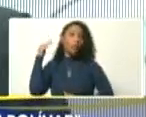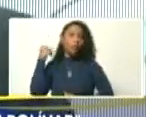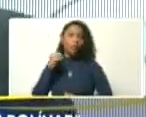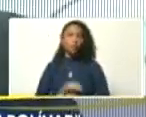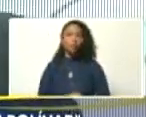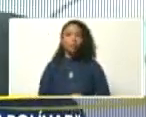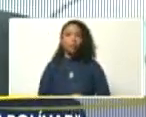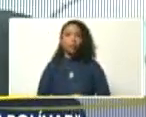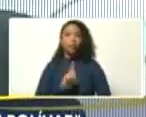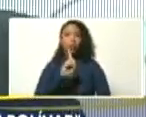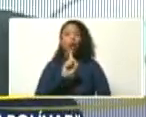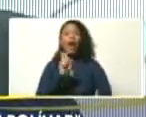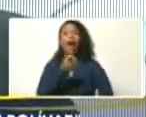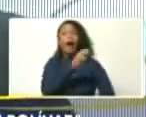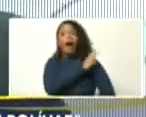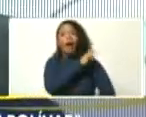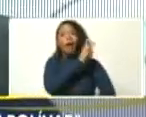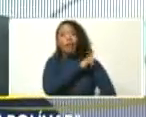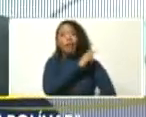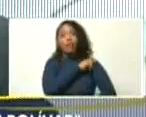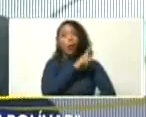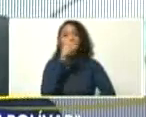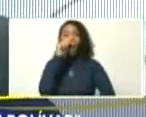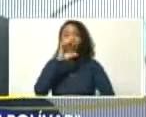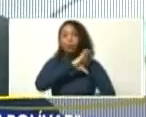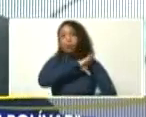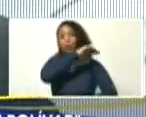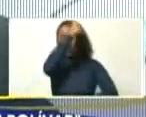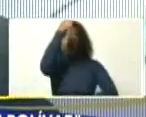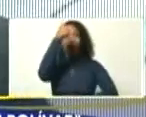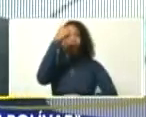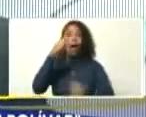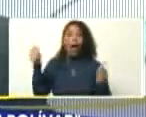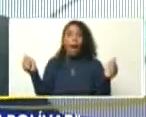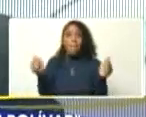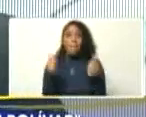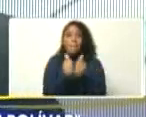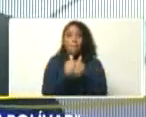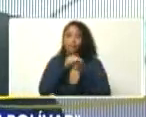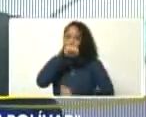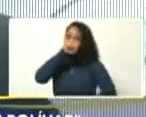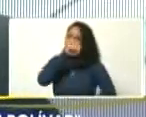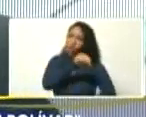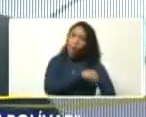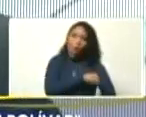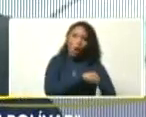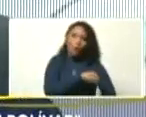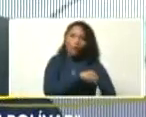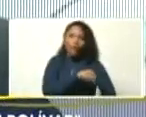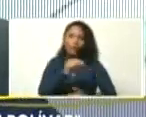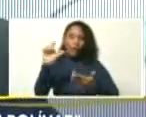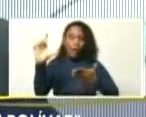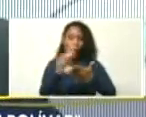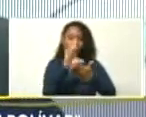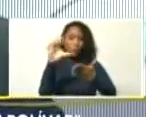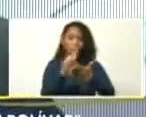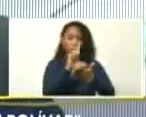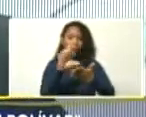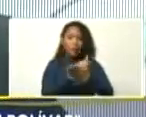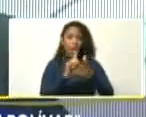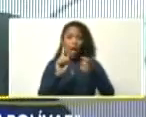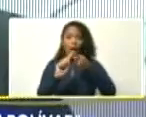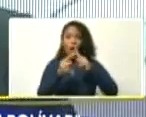un gerente caroreño, amigo nuestro, amante de la literatura y de las cosas hermosas del